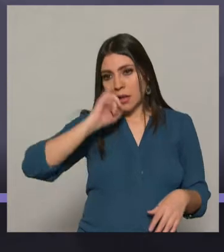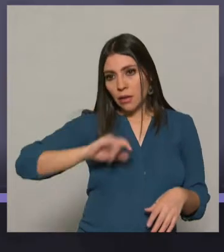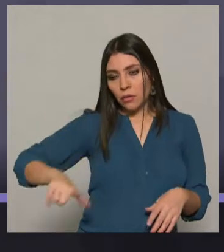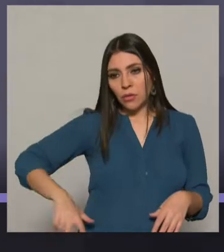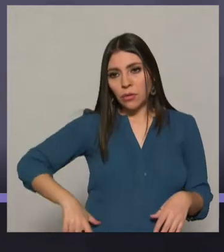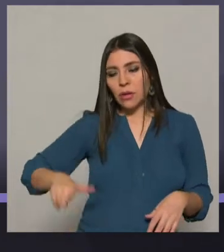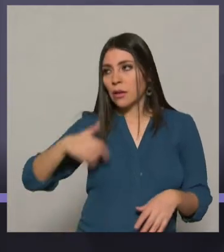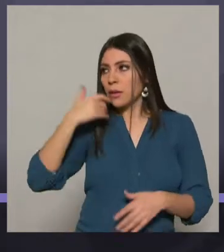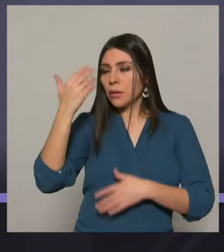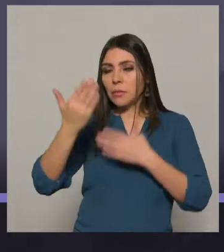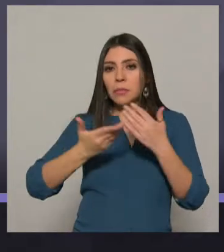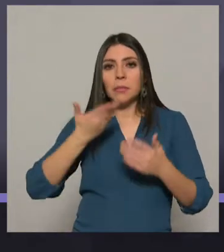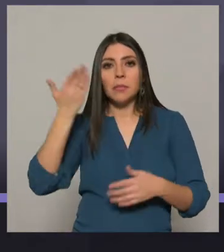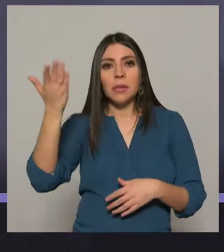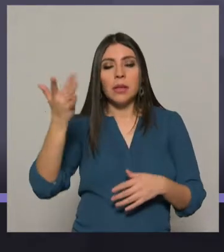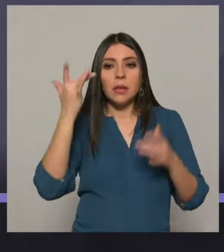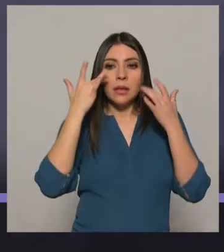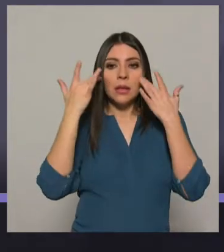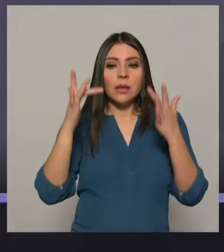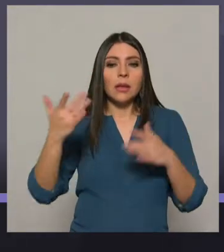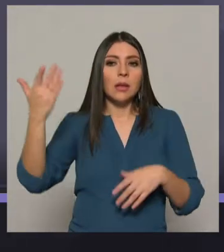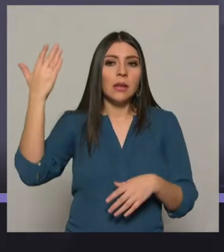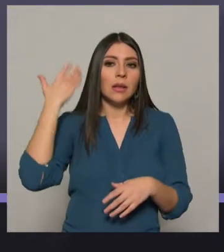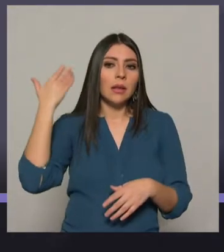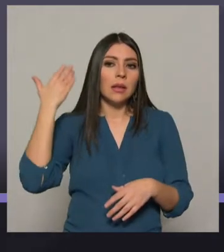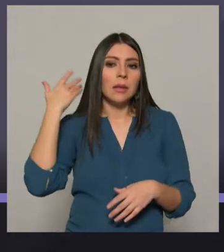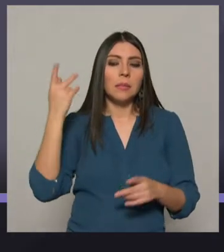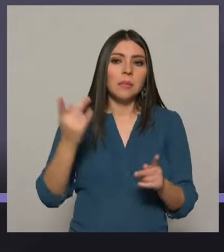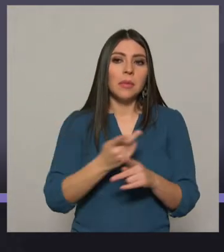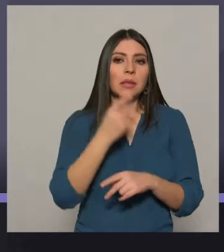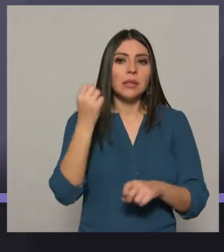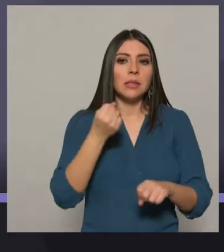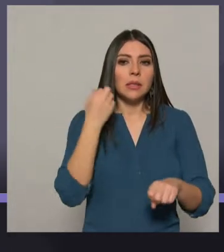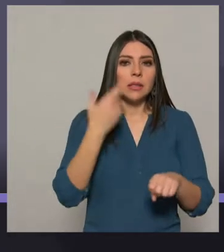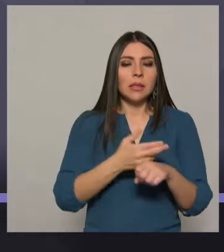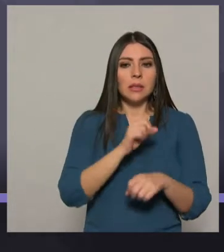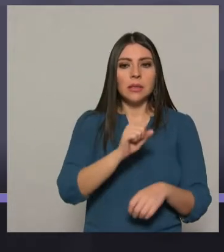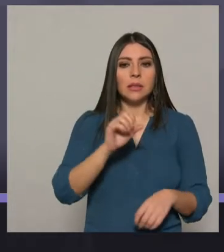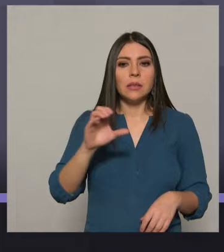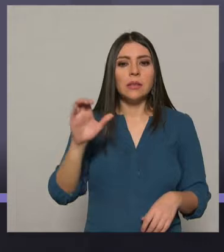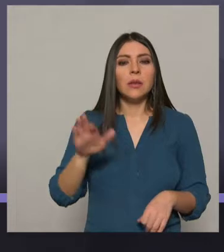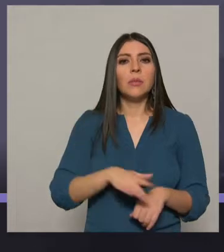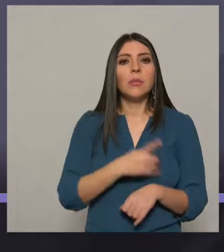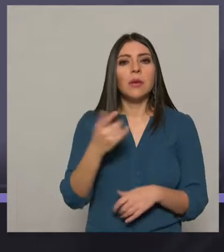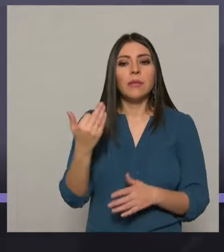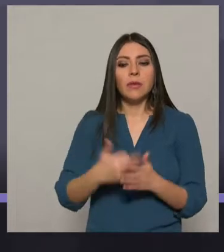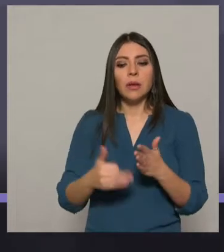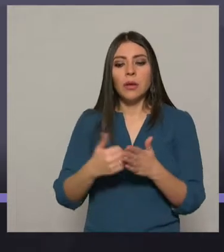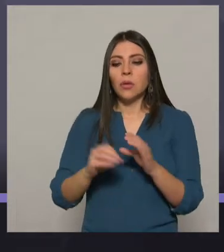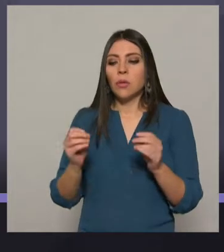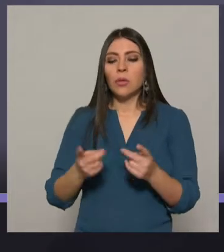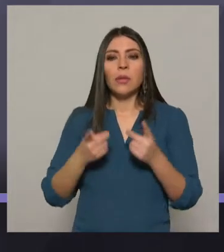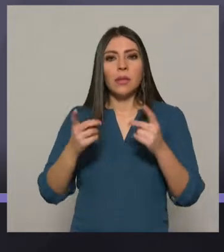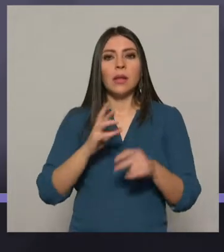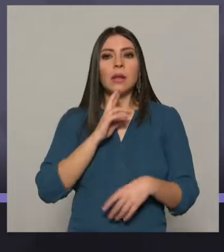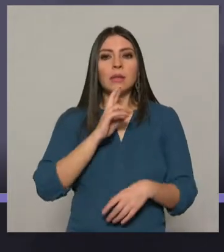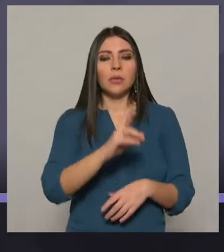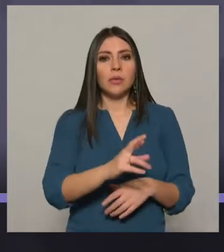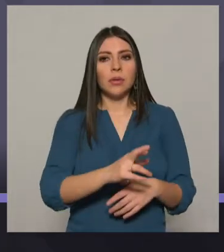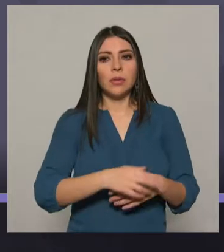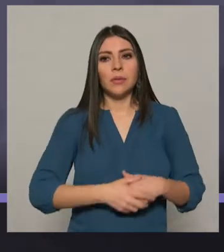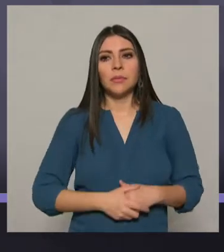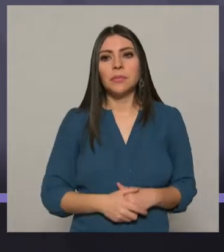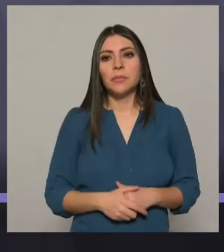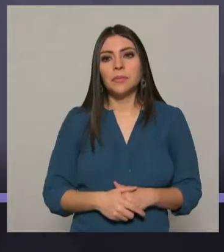su renuncia el anterior secretario de Seguridad Ciudadana ante la escasez de resultados, en donde en una ciudad